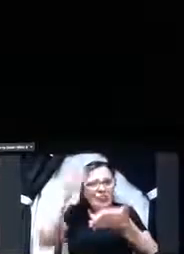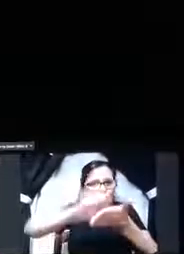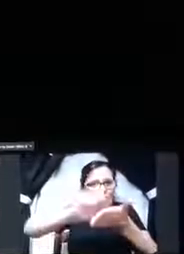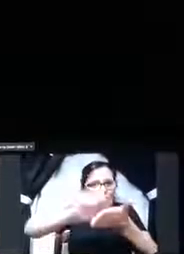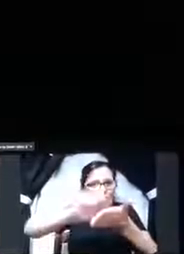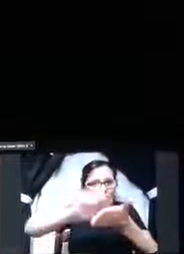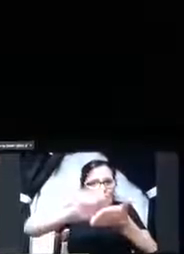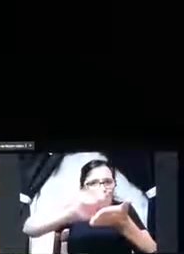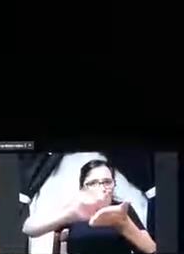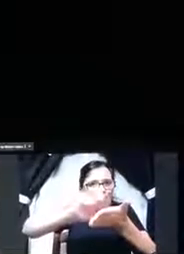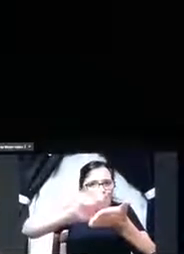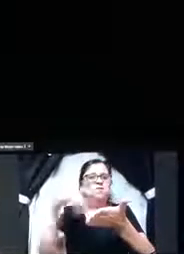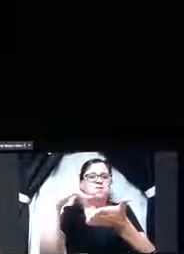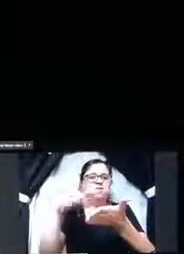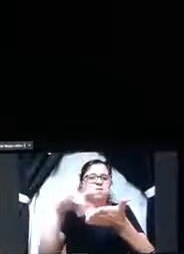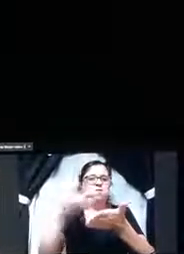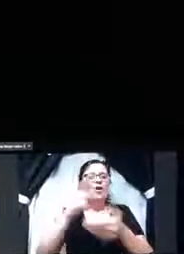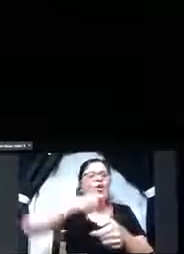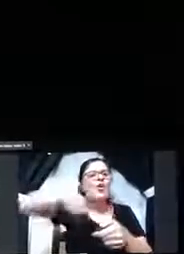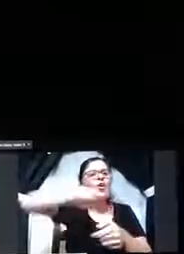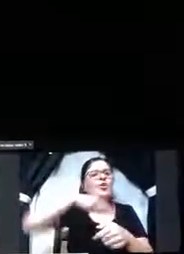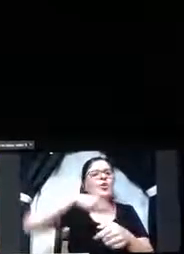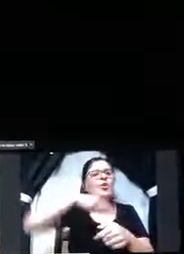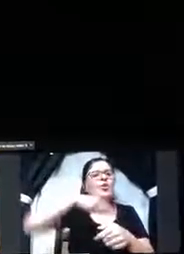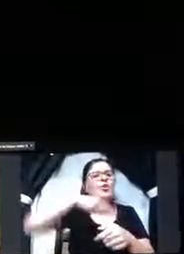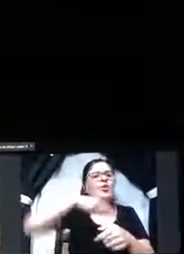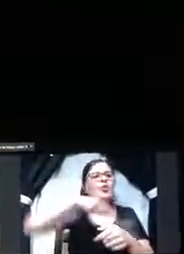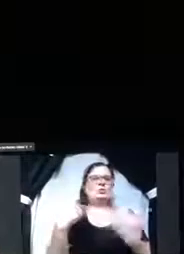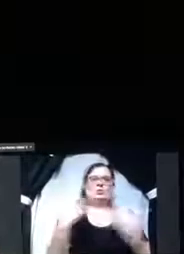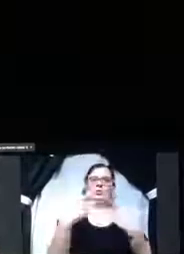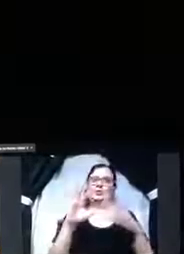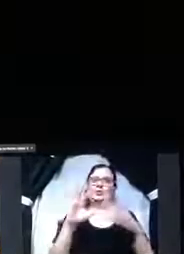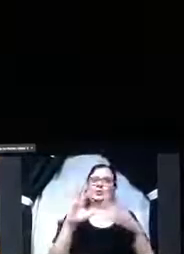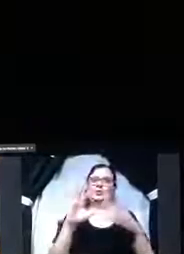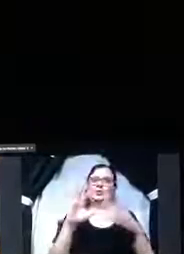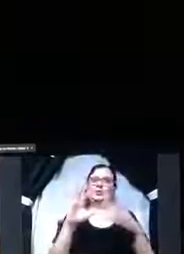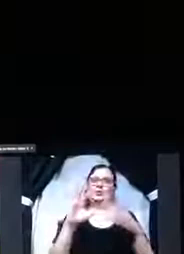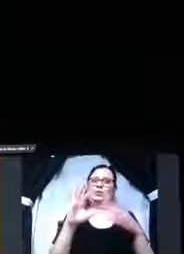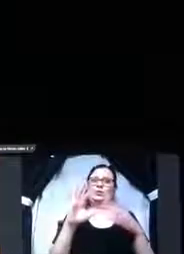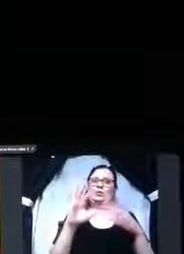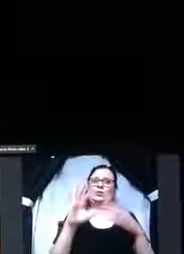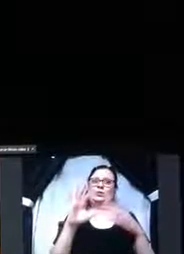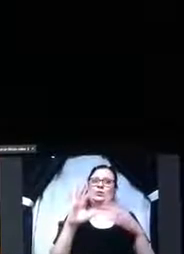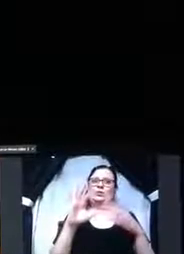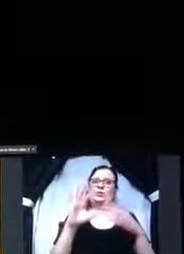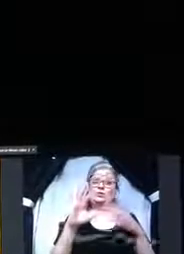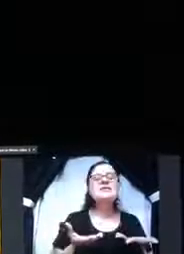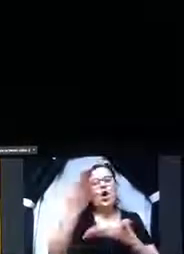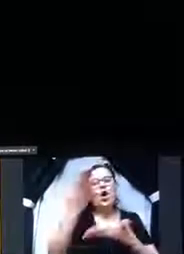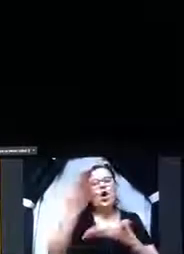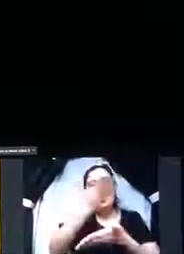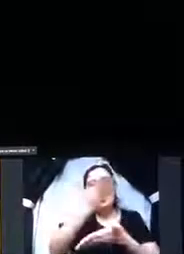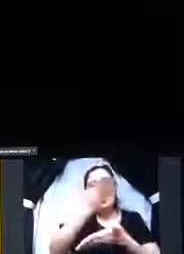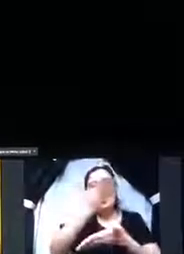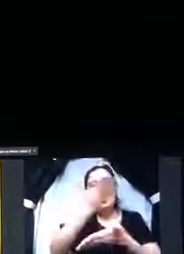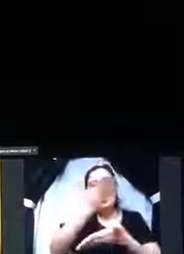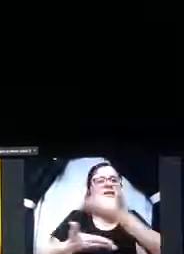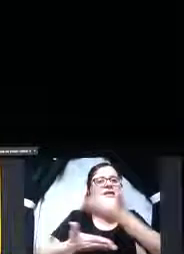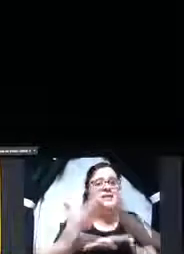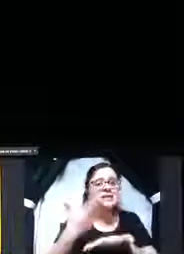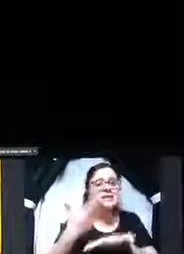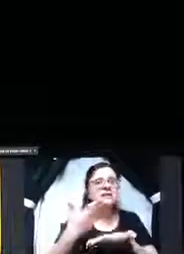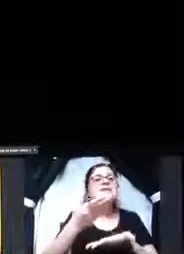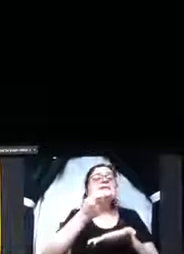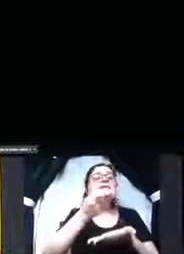entendida, ¿sí? Creo que muchos sabemos, y quienes no lo saben también, es muy lindo poder compartir,